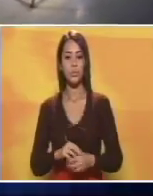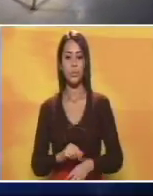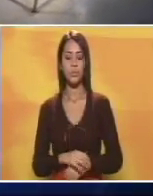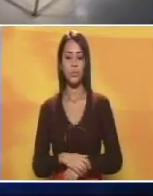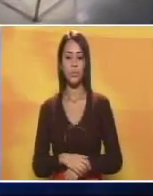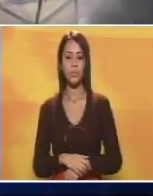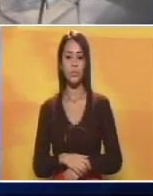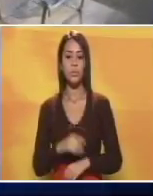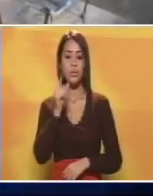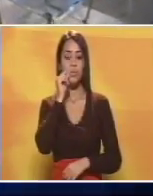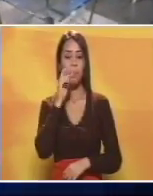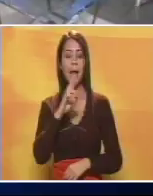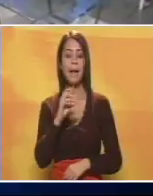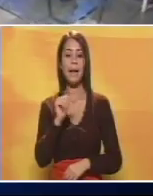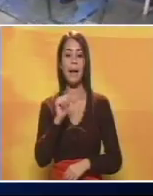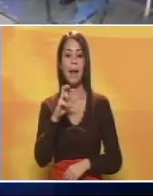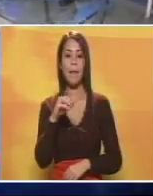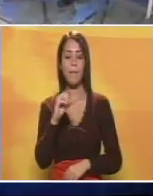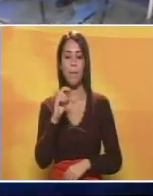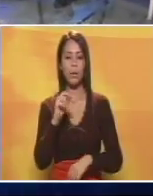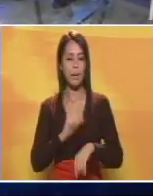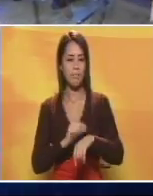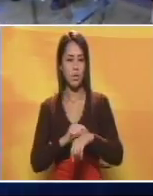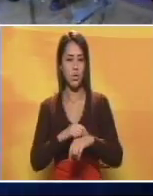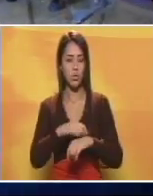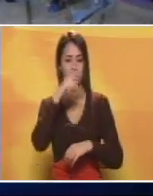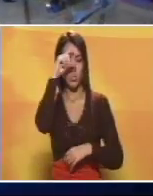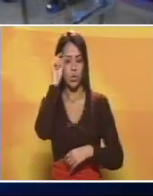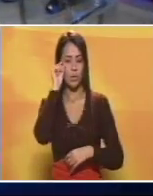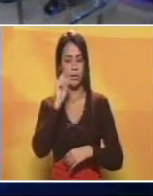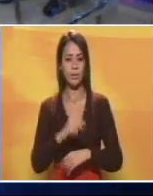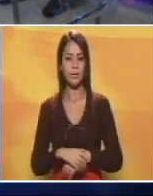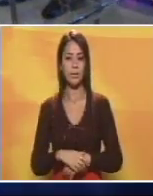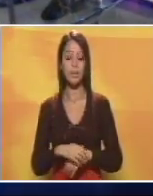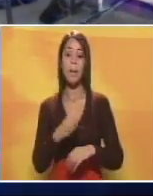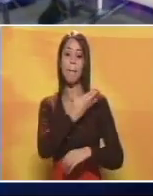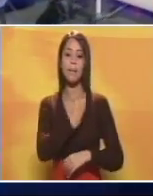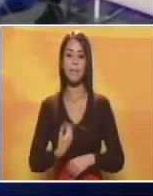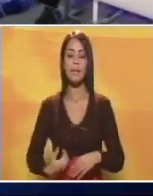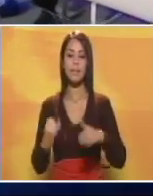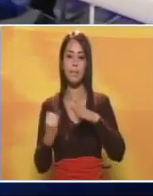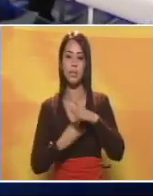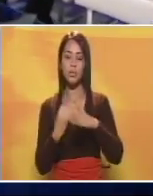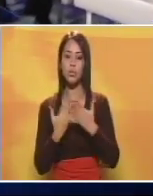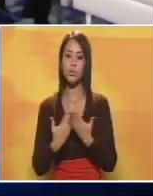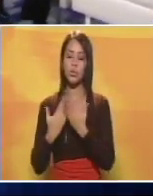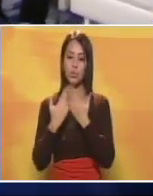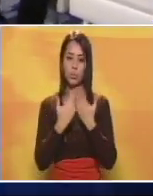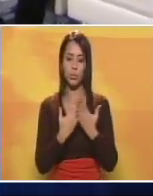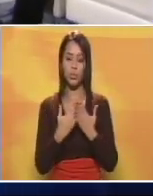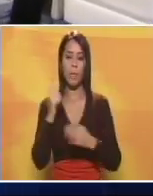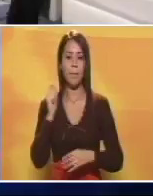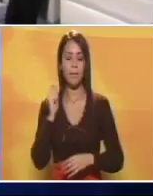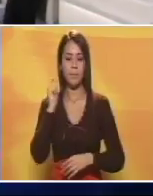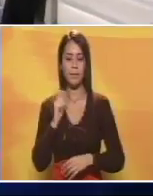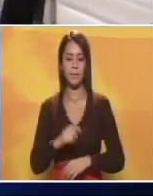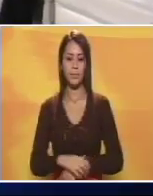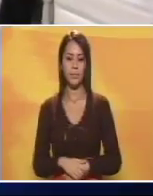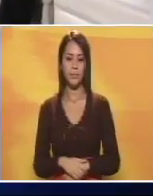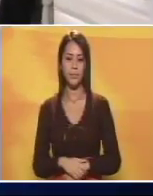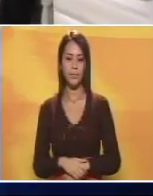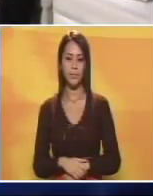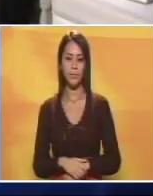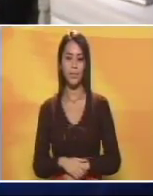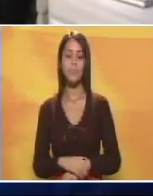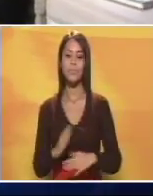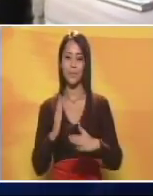Ramón Guillermo Aveledo. También estará conversando en minutos con Andrina Yepes. Él es el presidente del Instituto de Estudios Parlamentarios Fermín Toro. No se lo